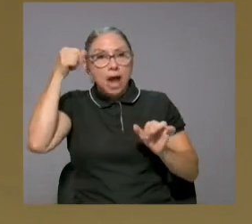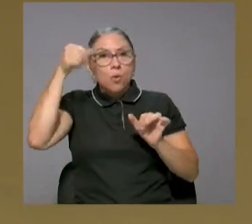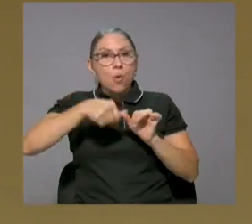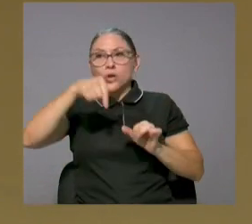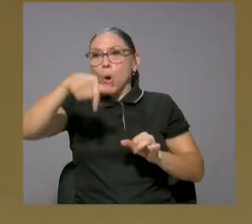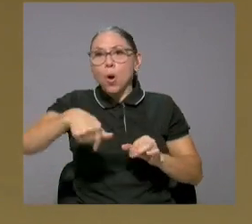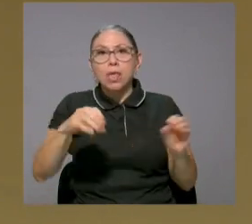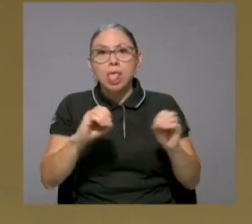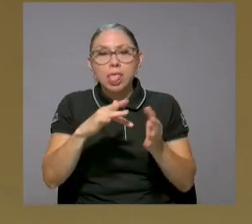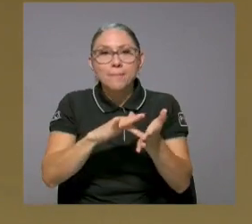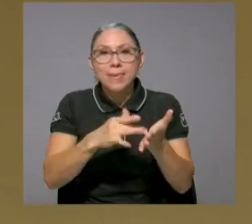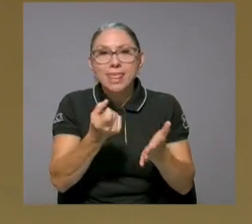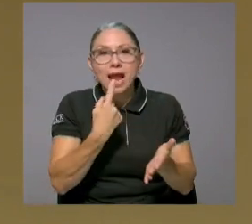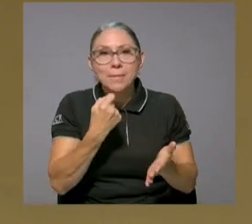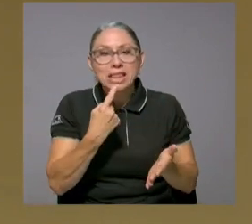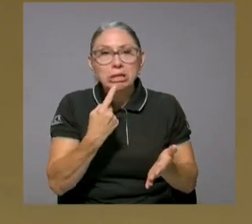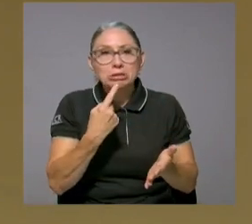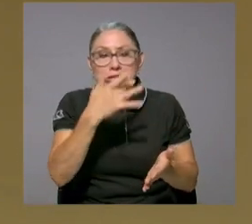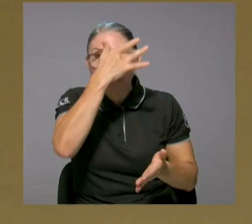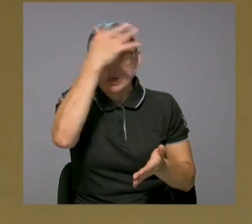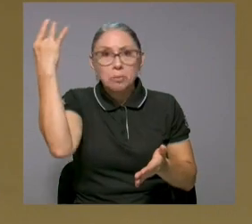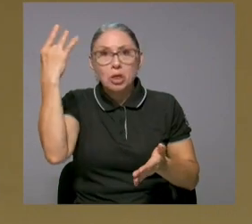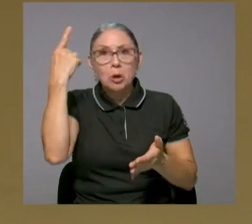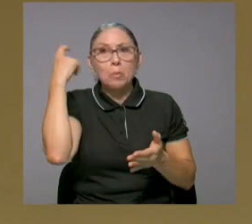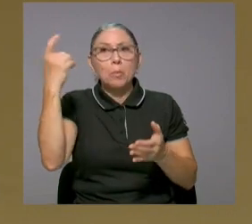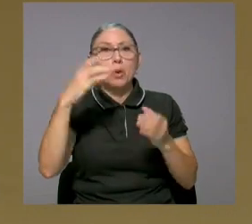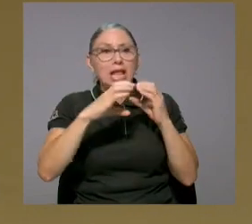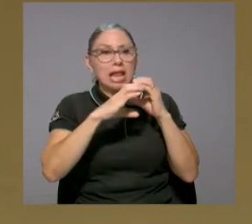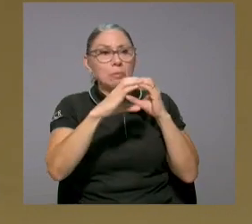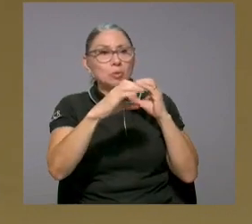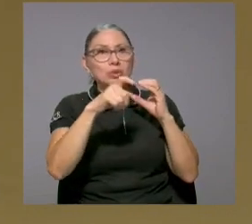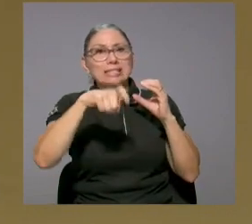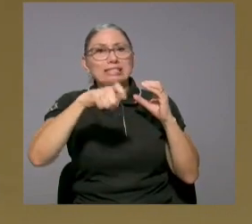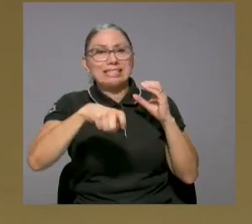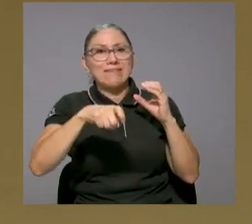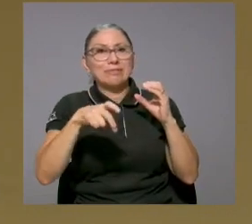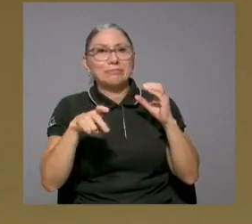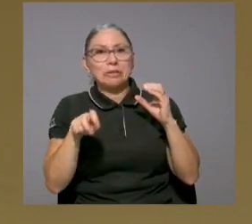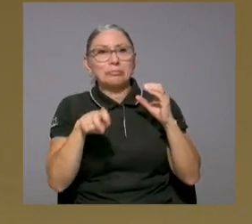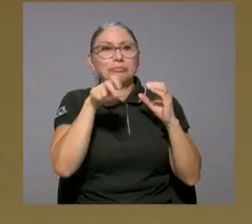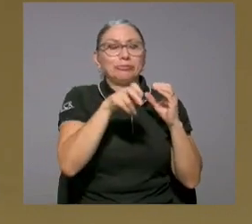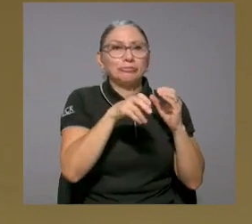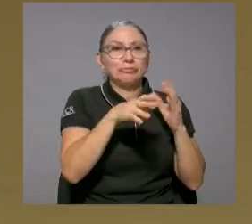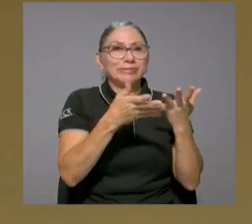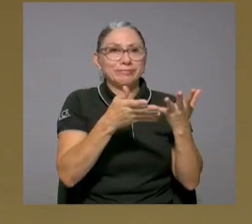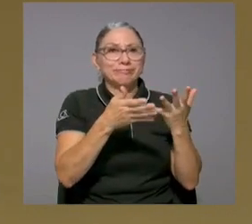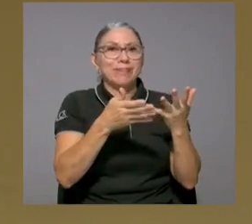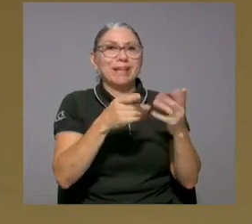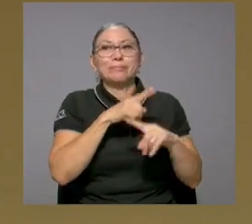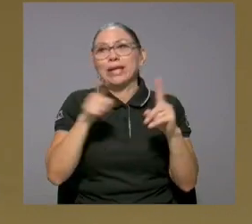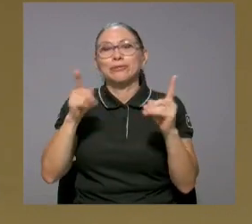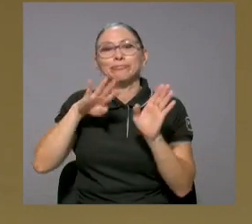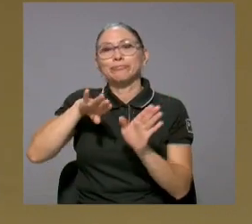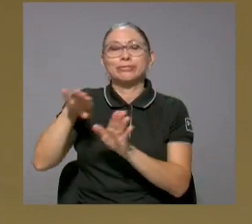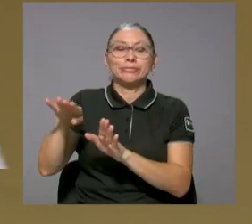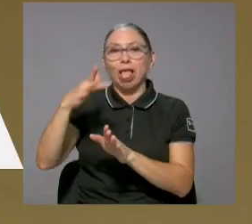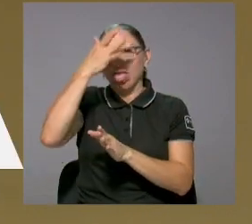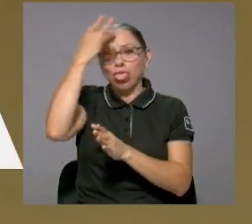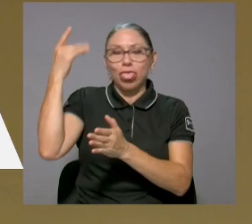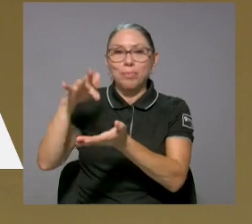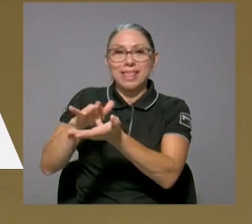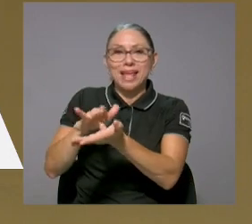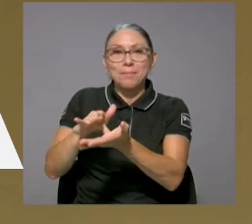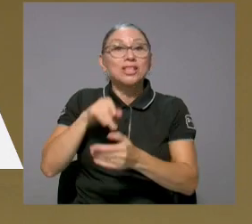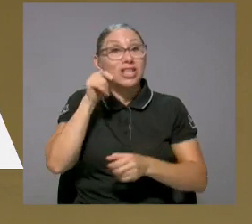medicamentos, se me olvidó porque no me dejara el bus no me dejó, pero no me tomé mis medicamentos. Ese tema de los medicamentos era